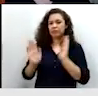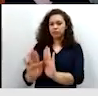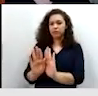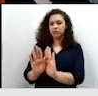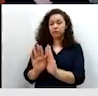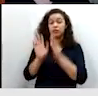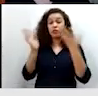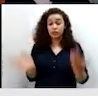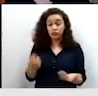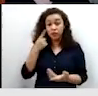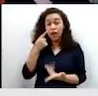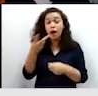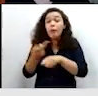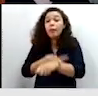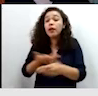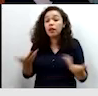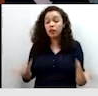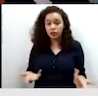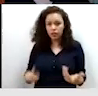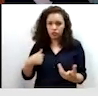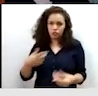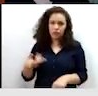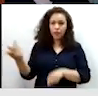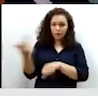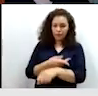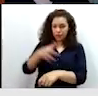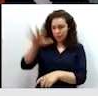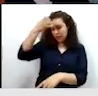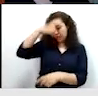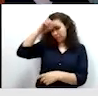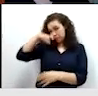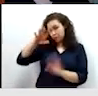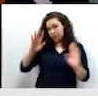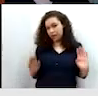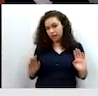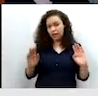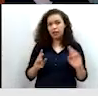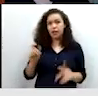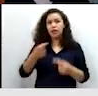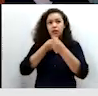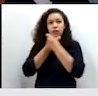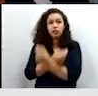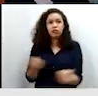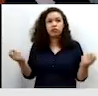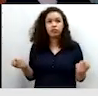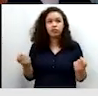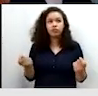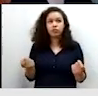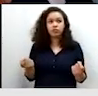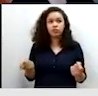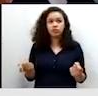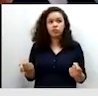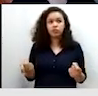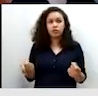este caso, ¿qué es lo que llega a pasar? Y ya lo he vivido en algunas estancias infantiles, que inclusive se pagaban